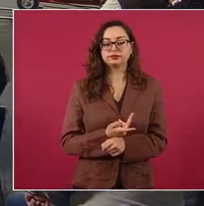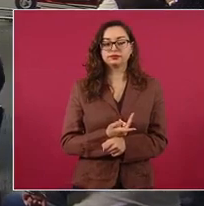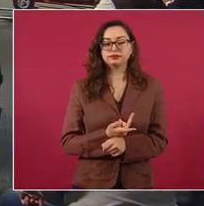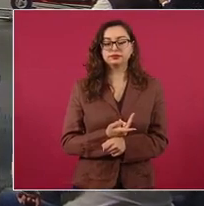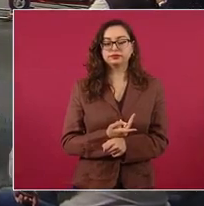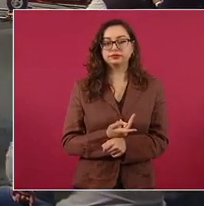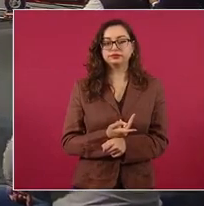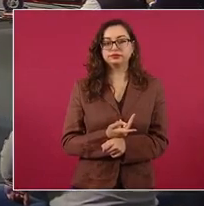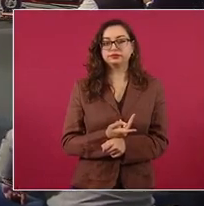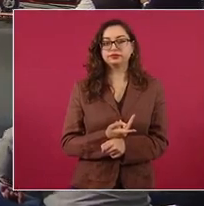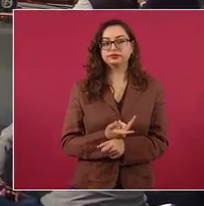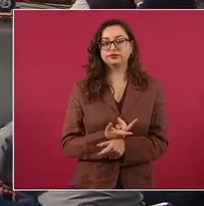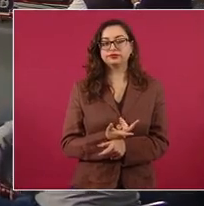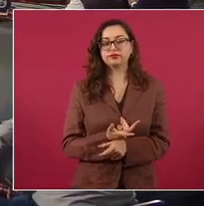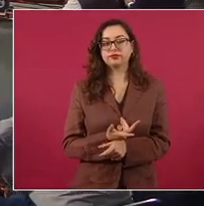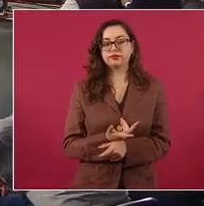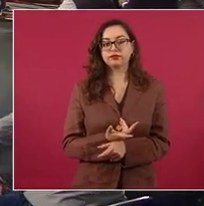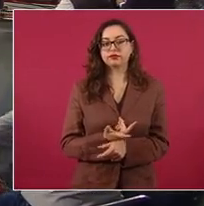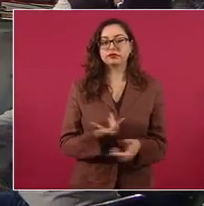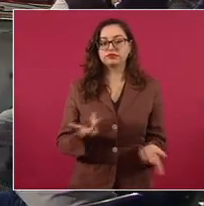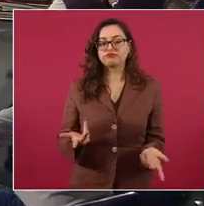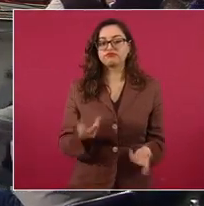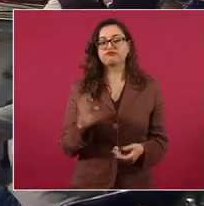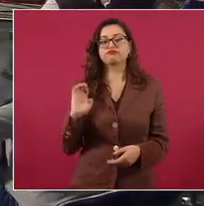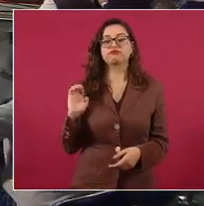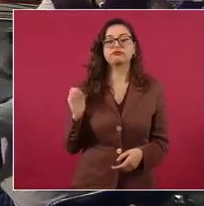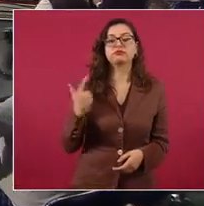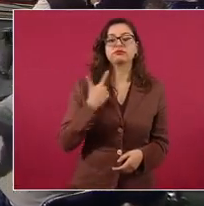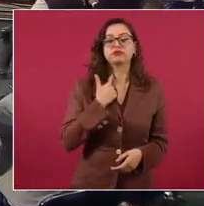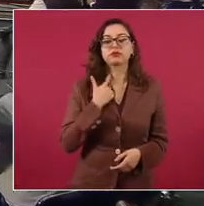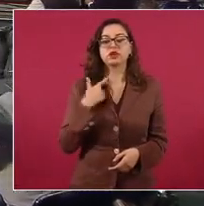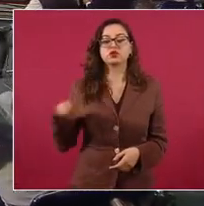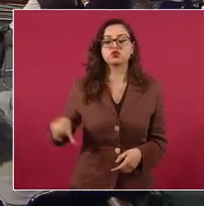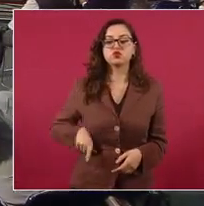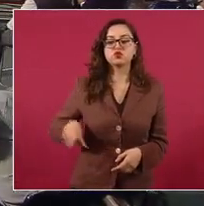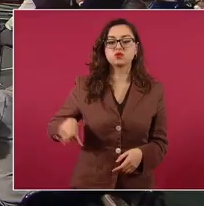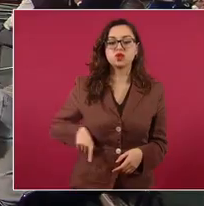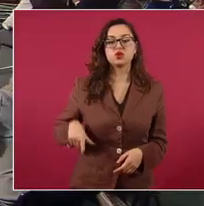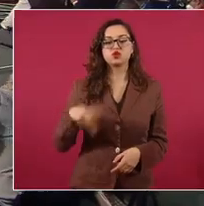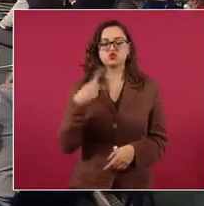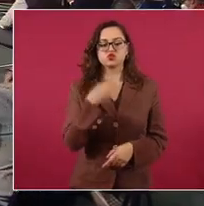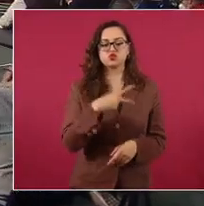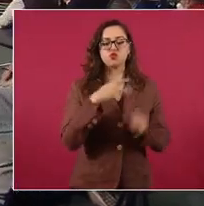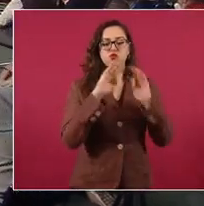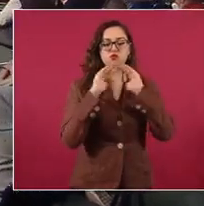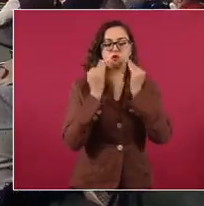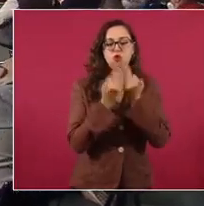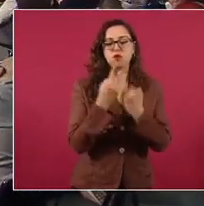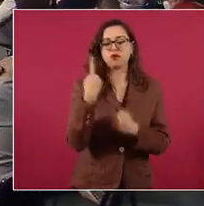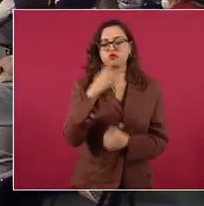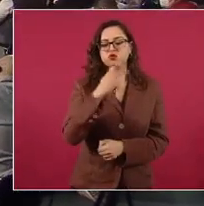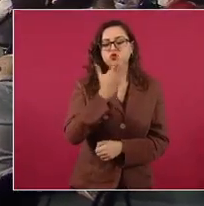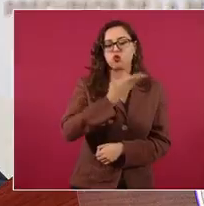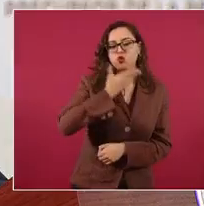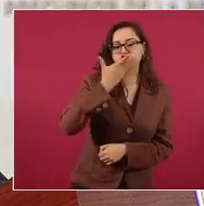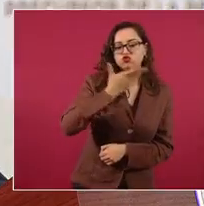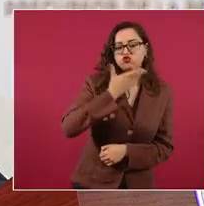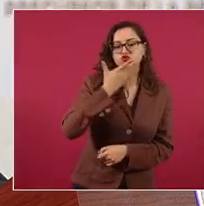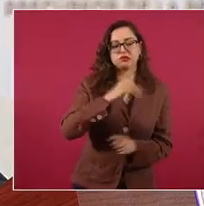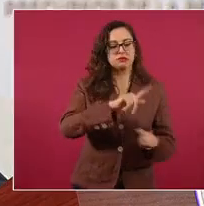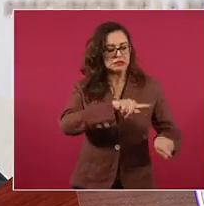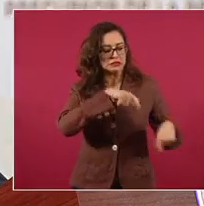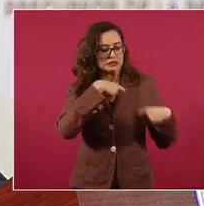de morir, ya lo he dicho. Estamos en un proceso de transición.